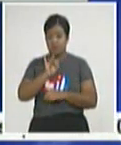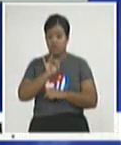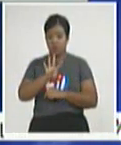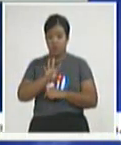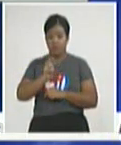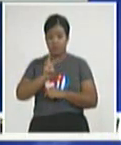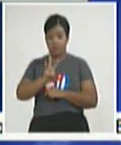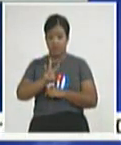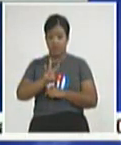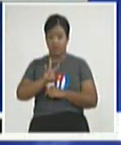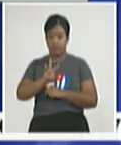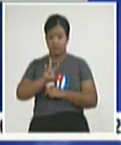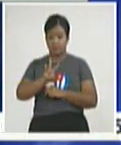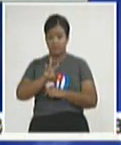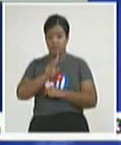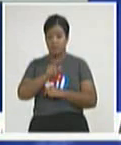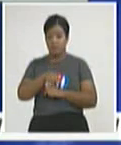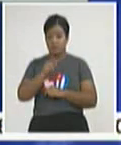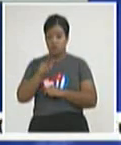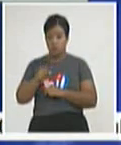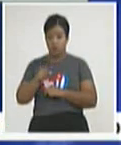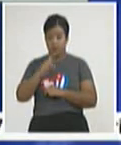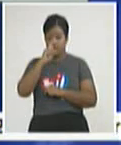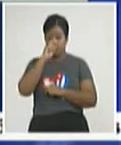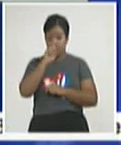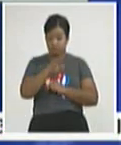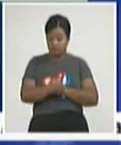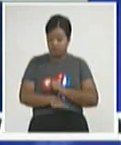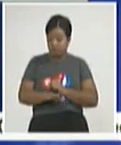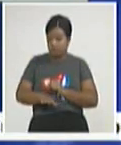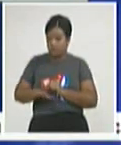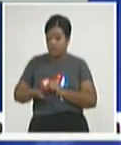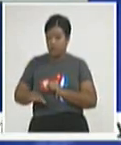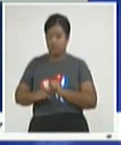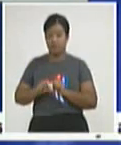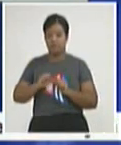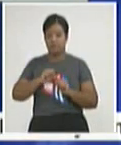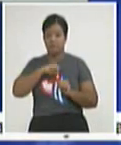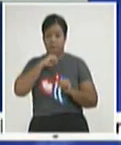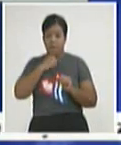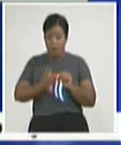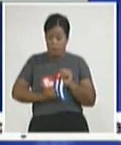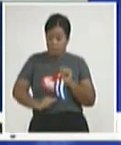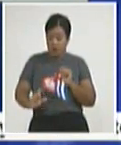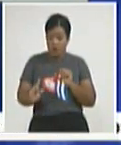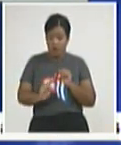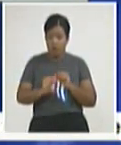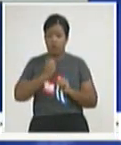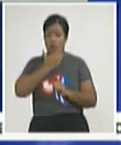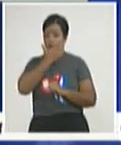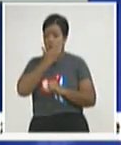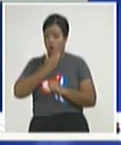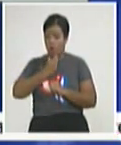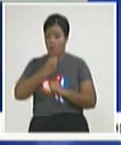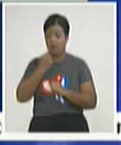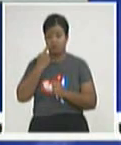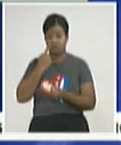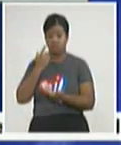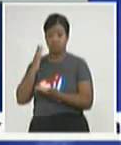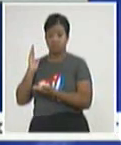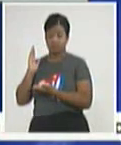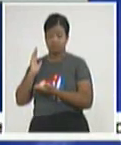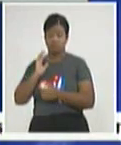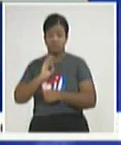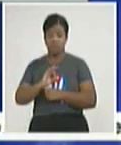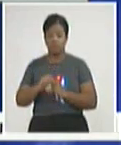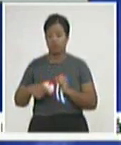1.743 pacientes pediátricos, niños recién nacidos, jóvenes, que se diagnostican